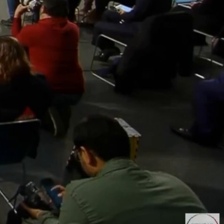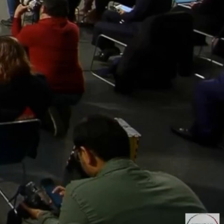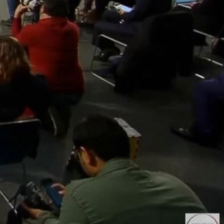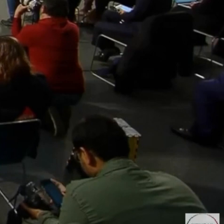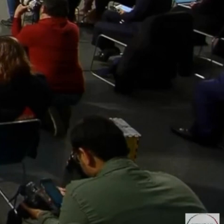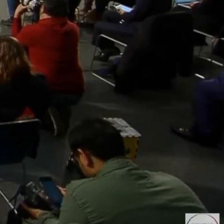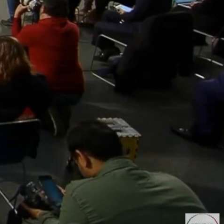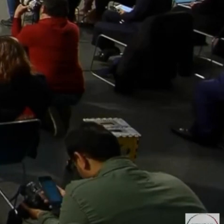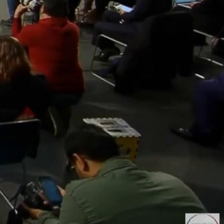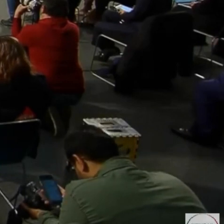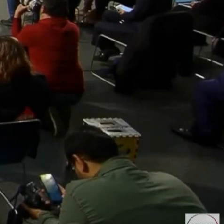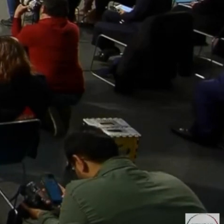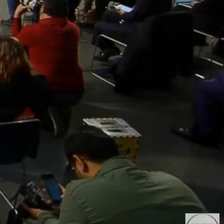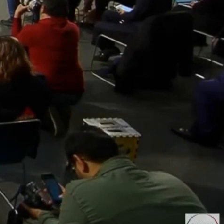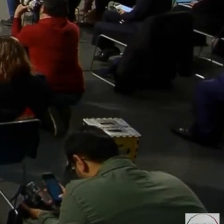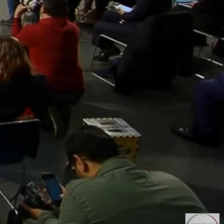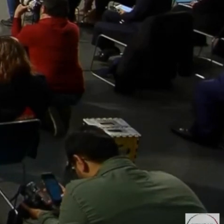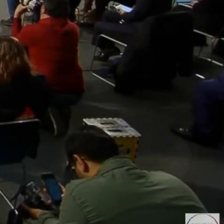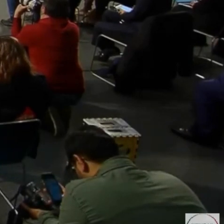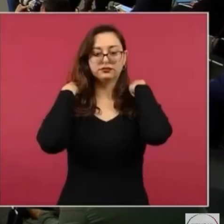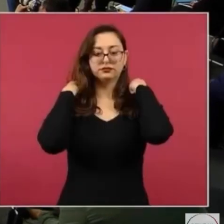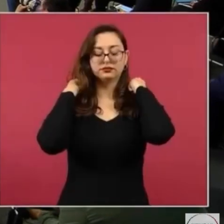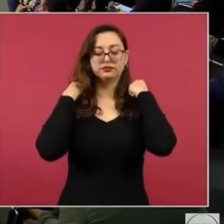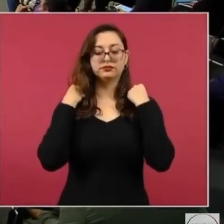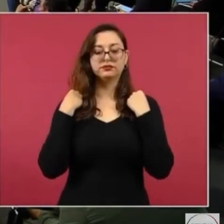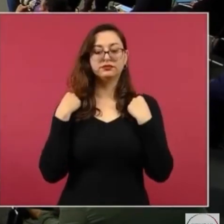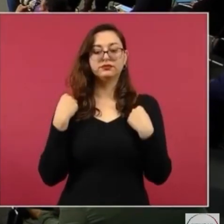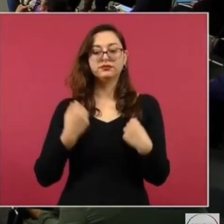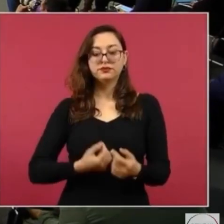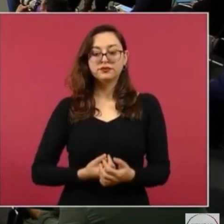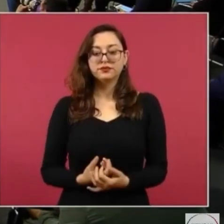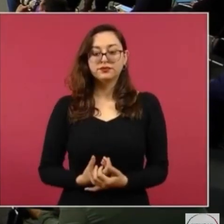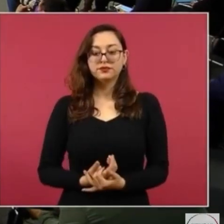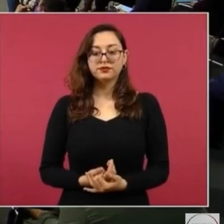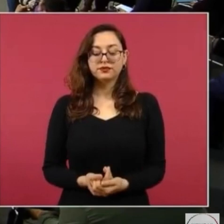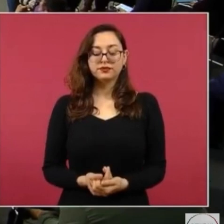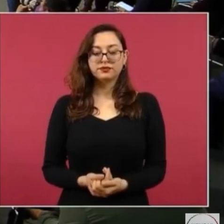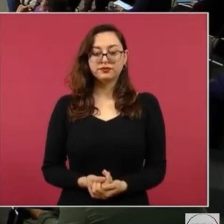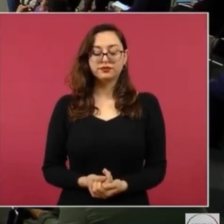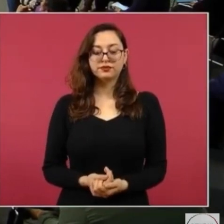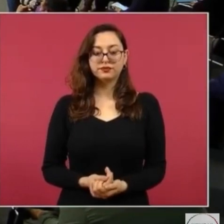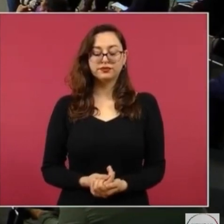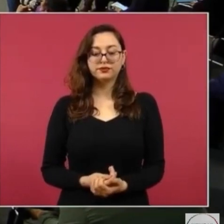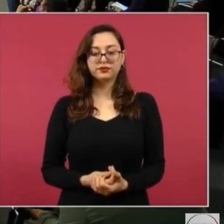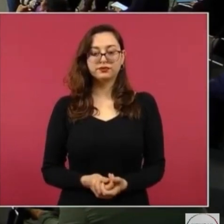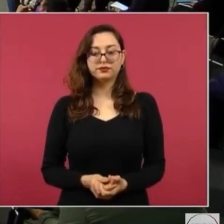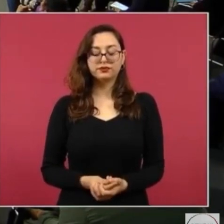Y el papá, es donde habla de la pólvora y el mantel.